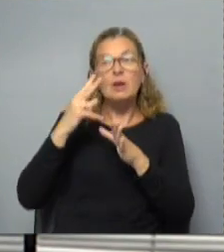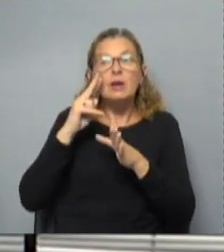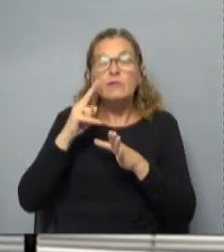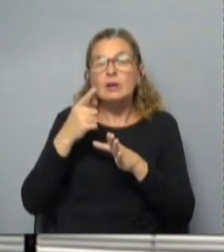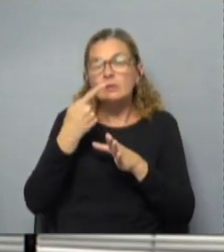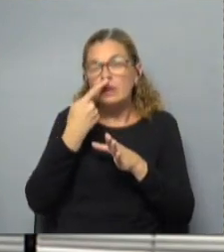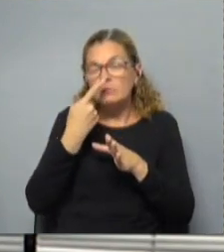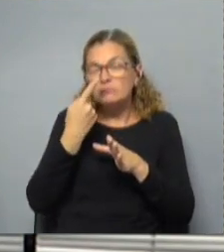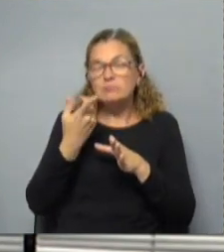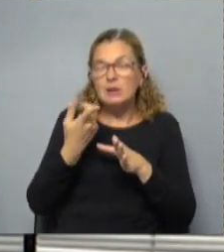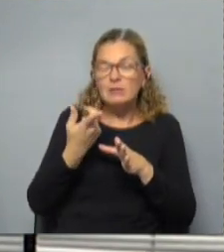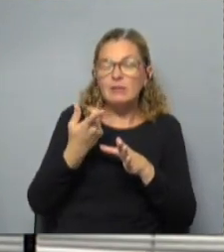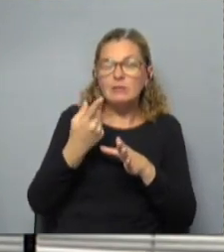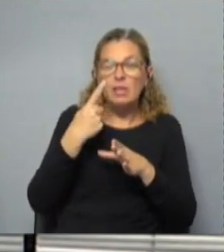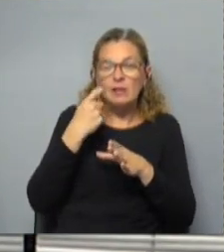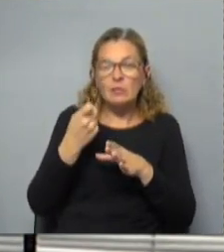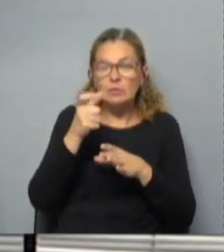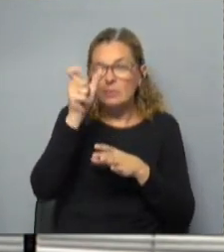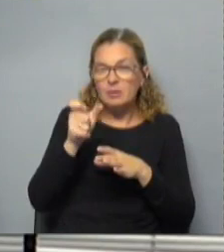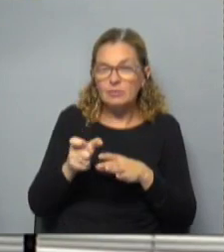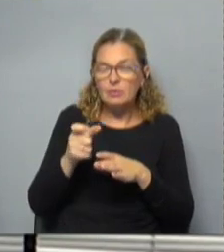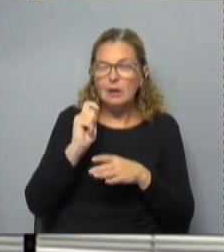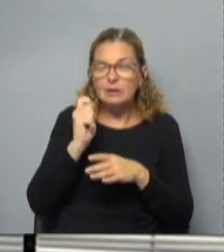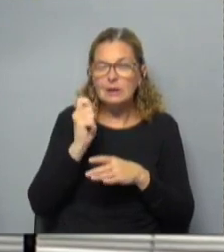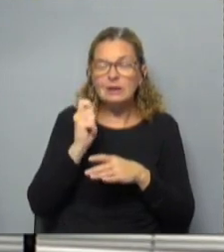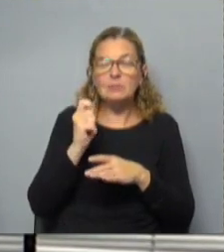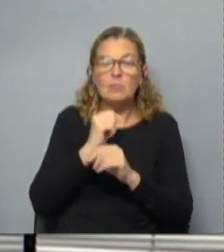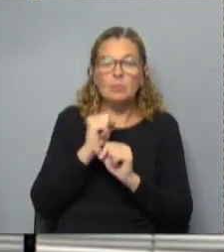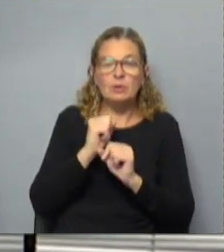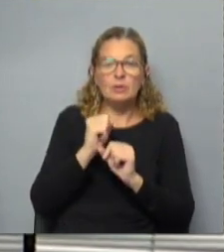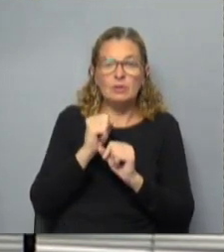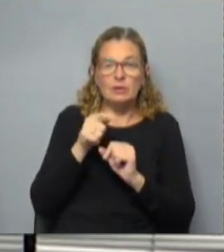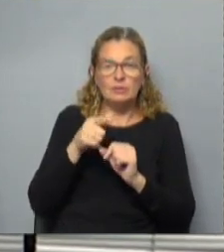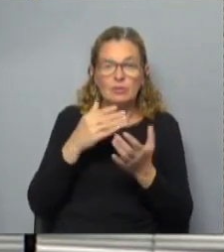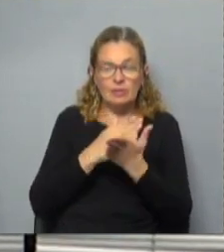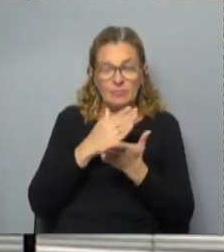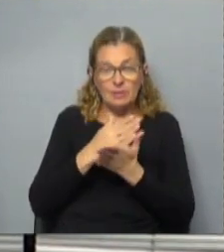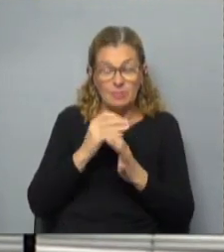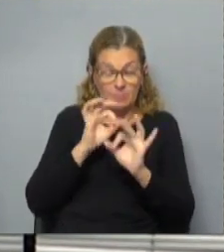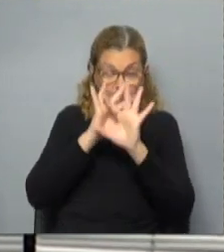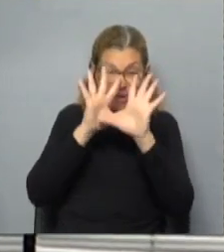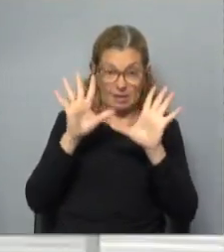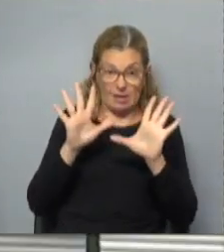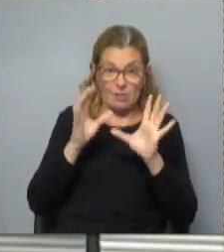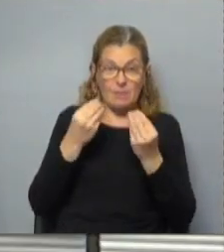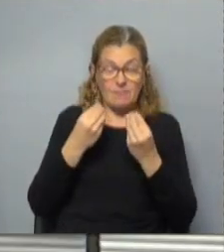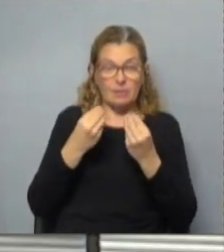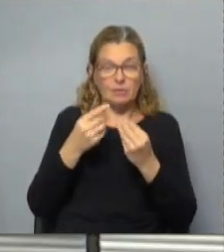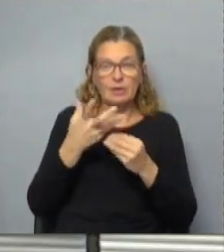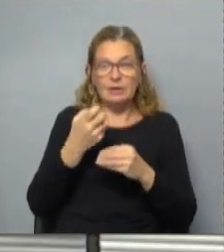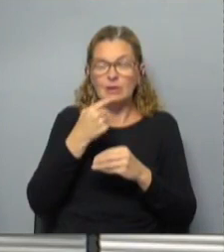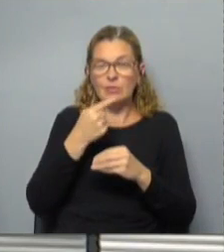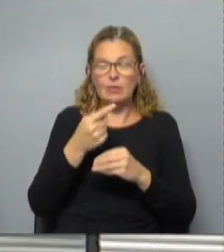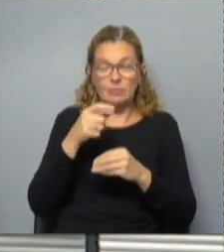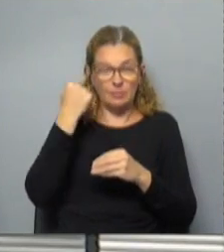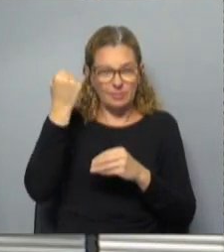identificar a los presuntos agresores es un poco la lo que es de rutina en estos casos para tratar de esclarecer los hechos quiero destacar lo que me